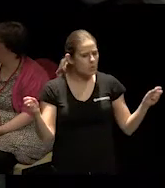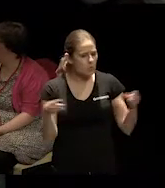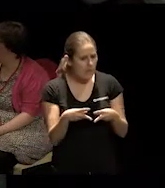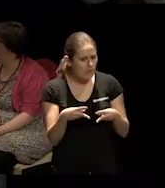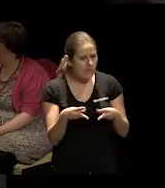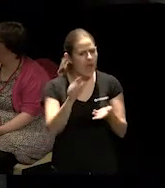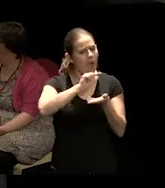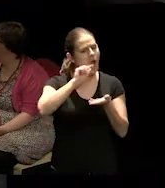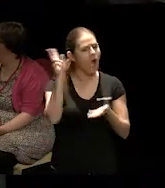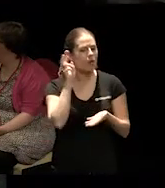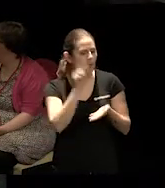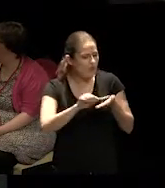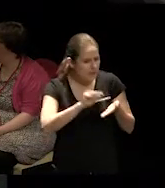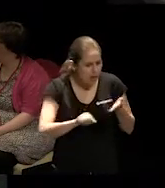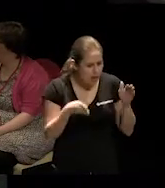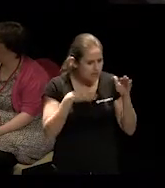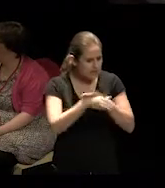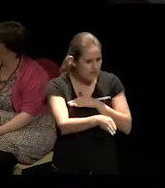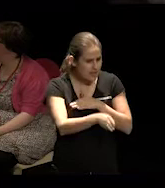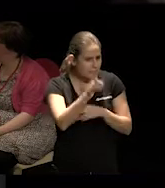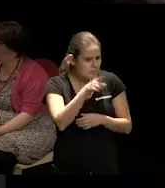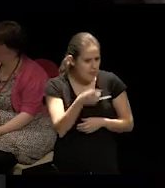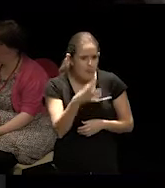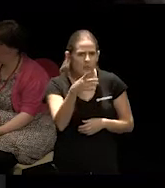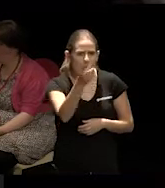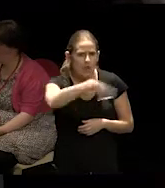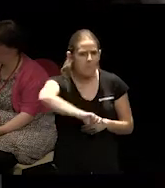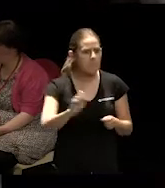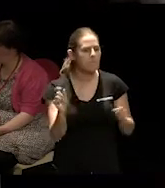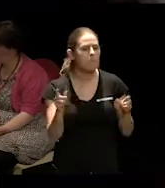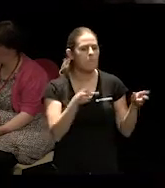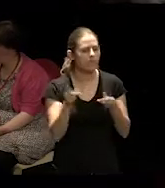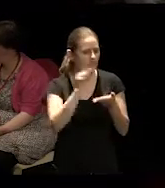ser soluciones para la accesibilidad a los montajes que podáis crear.